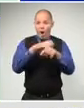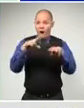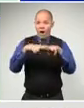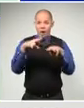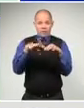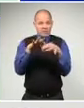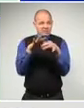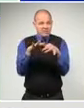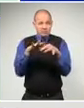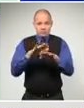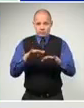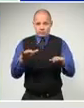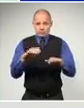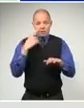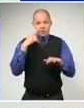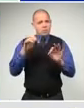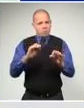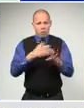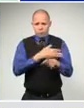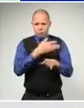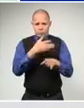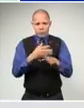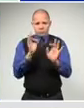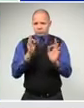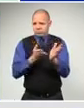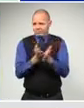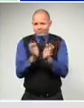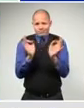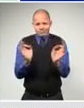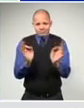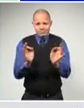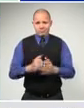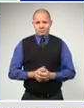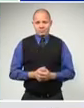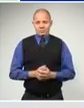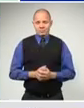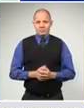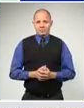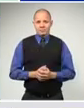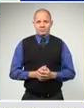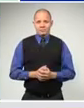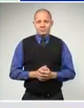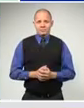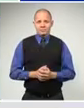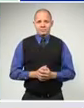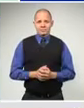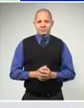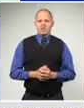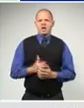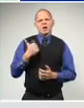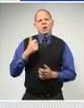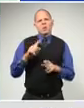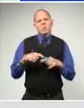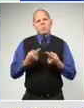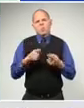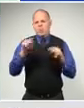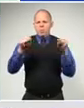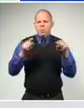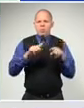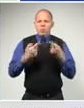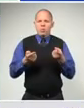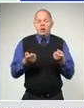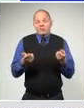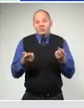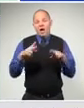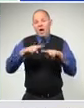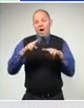comportamiento que se ha mantenido en la provincia de La Habana y que se explica, entre otras cosas, por la división